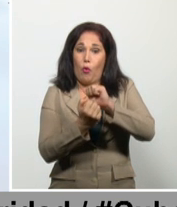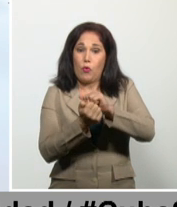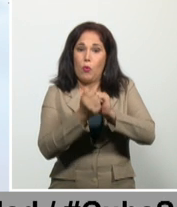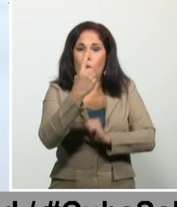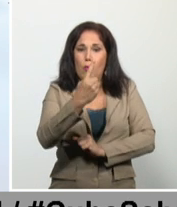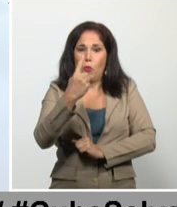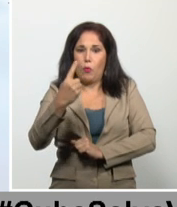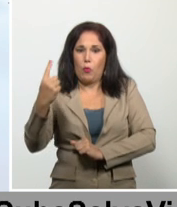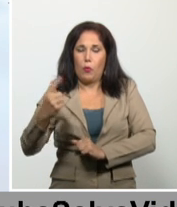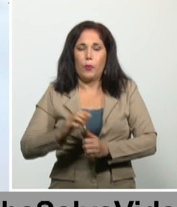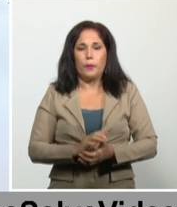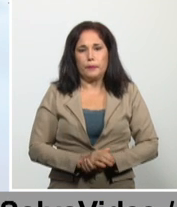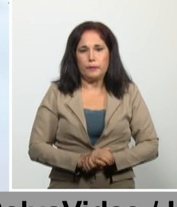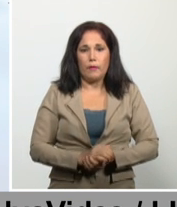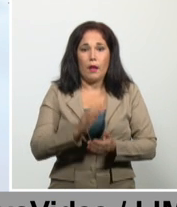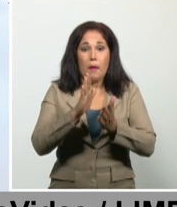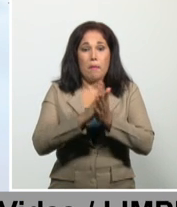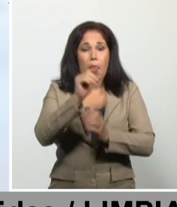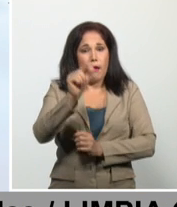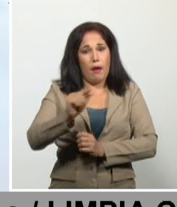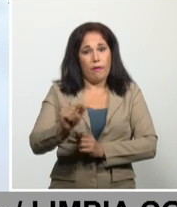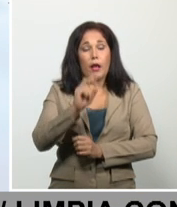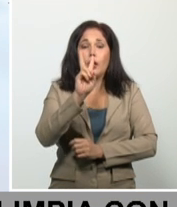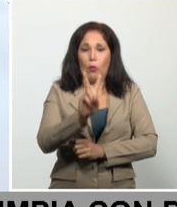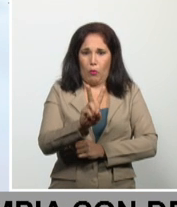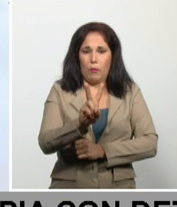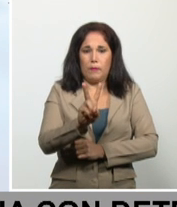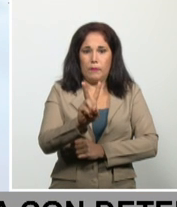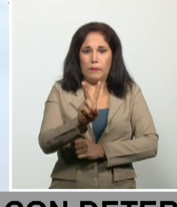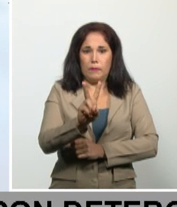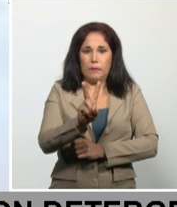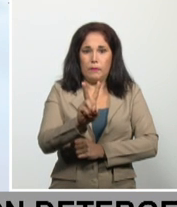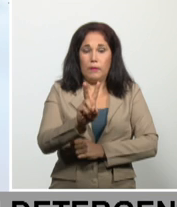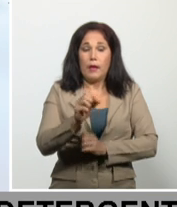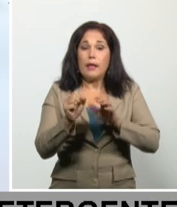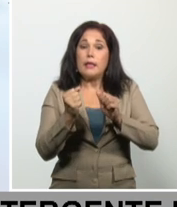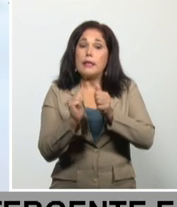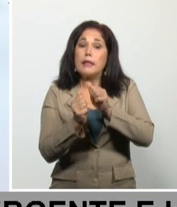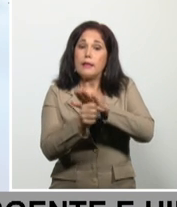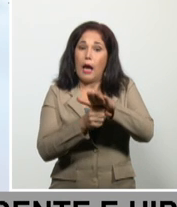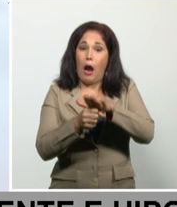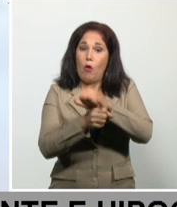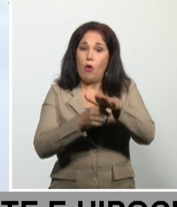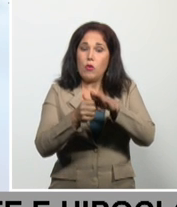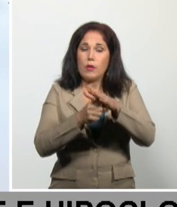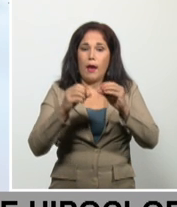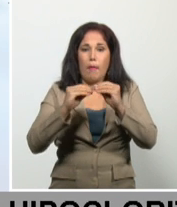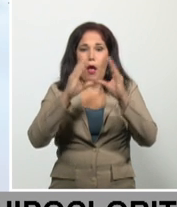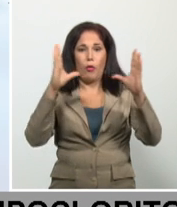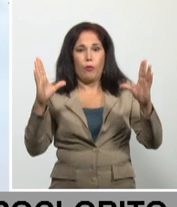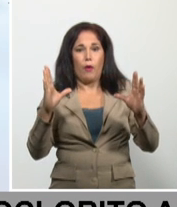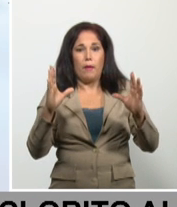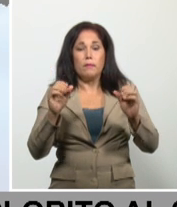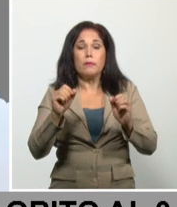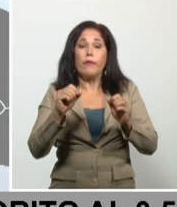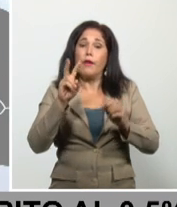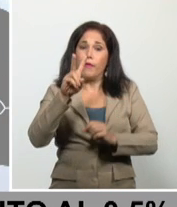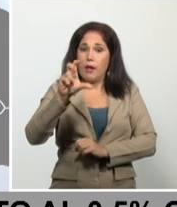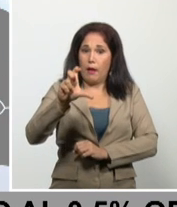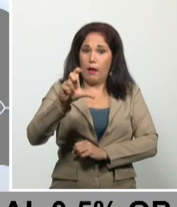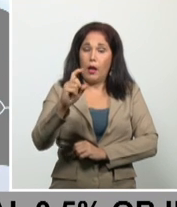uno. Mayabeque confirma 2 casos de San José de las Lajas y Madruga. Villa Clara,